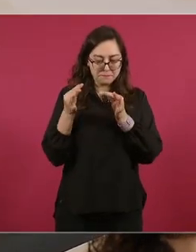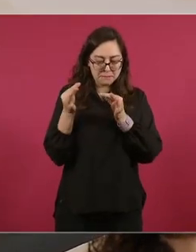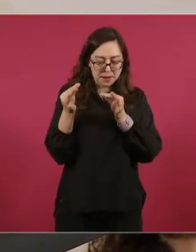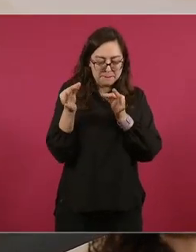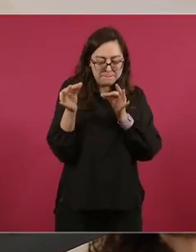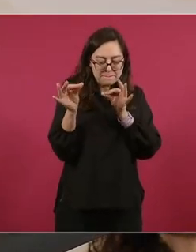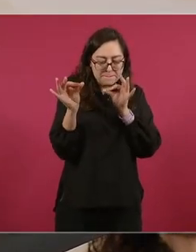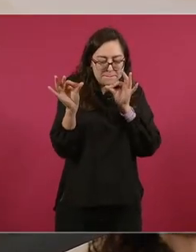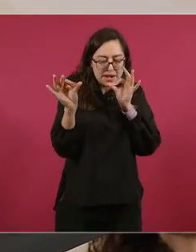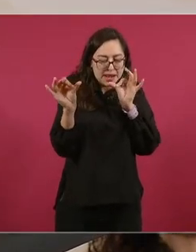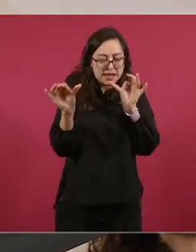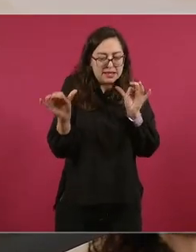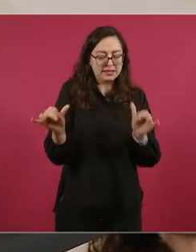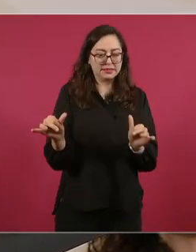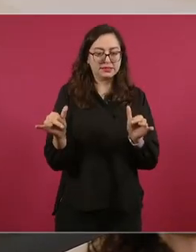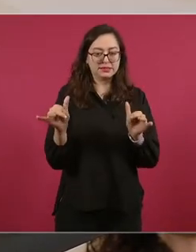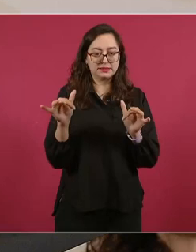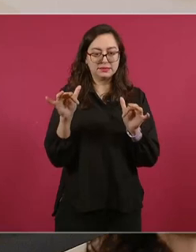delgadito, delgadito,